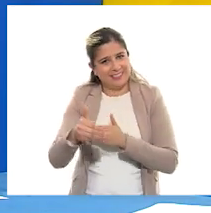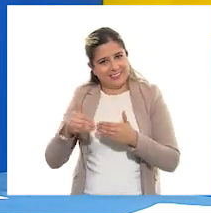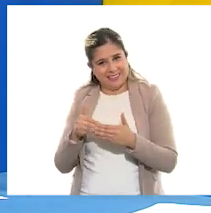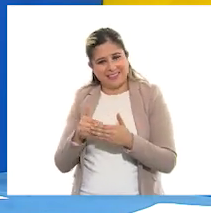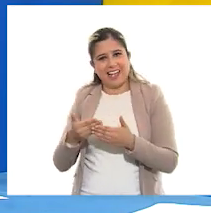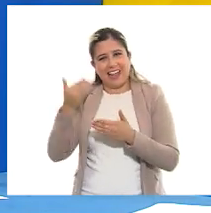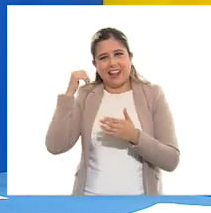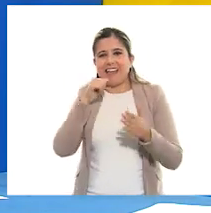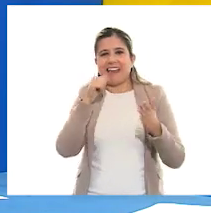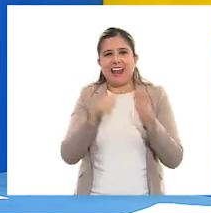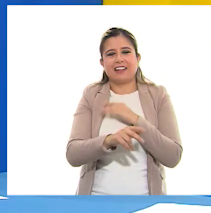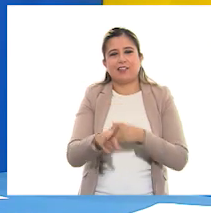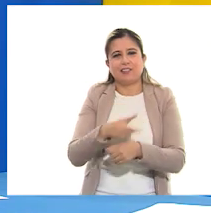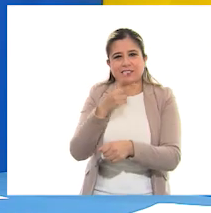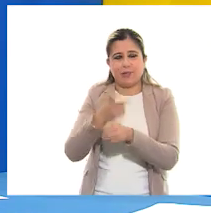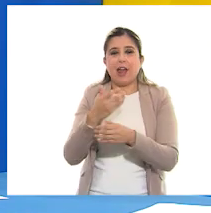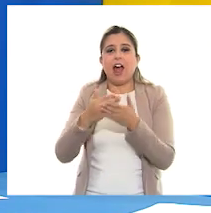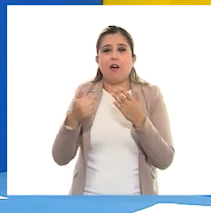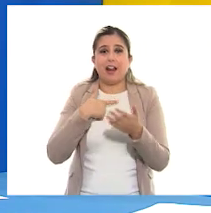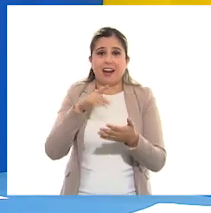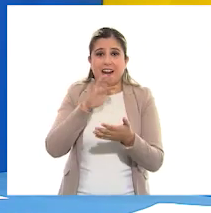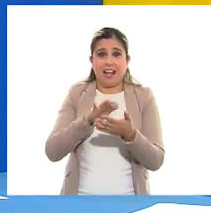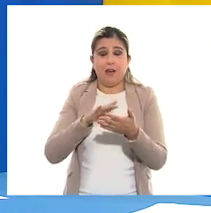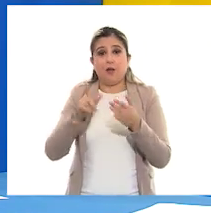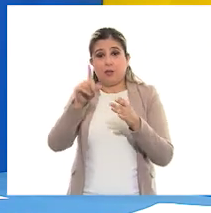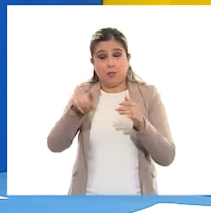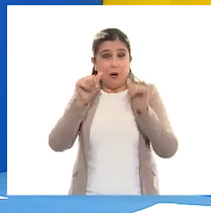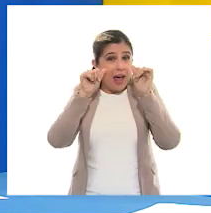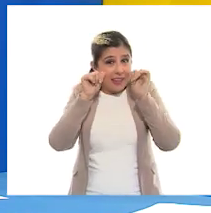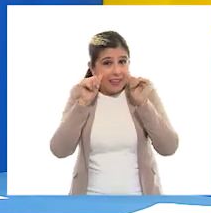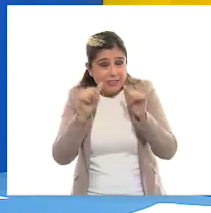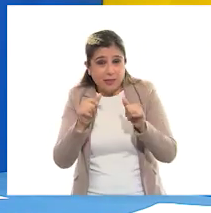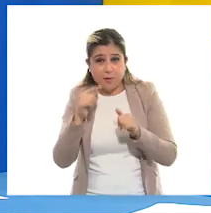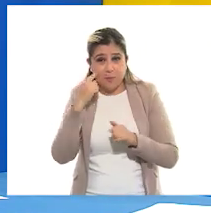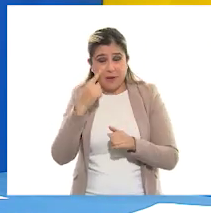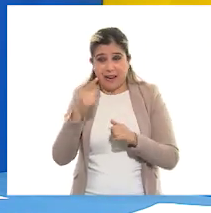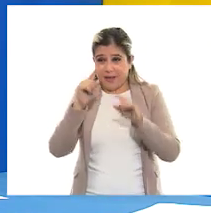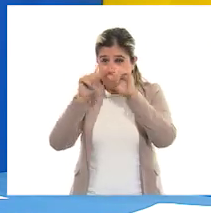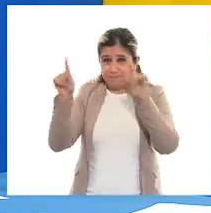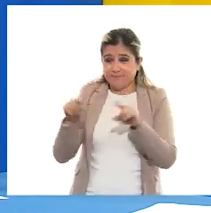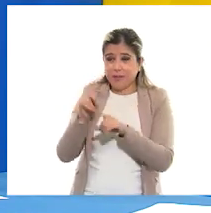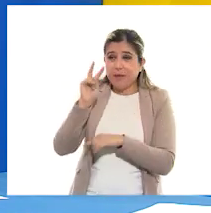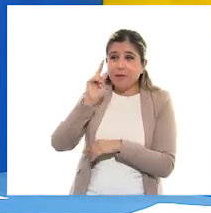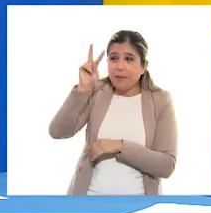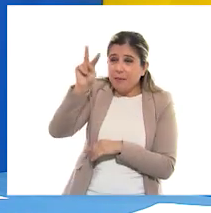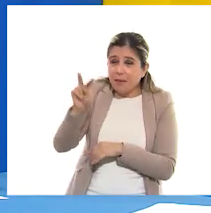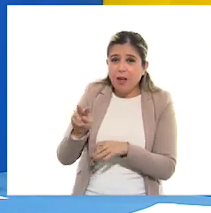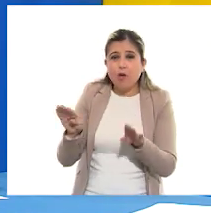siguiente carta. Te la leeré yo. Presta mucha atención a la pantalla para que observes